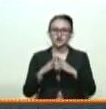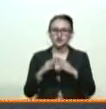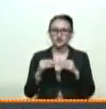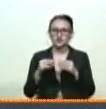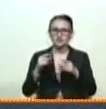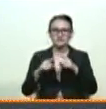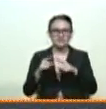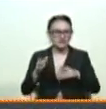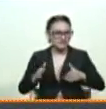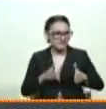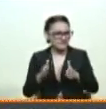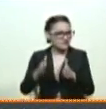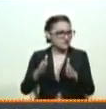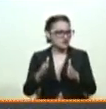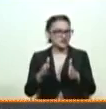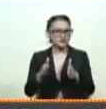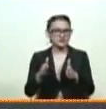vías,